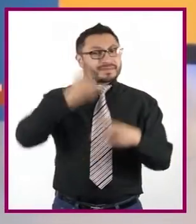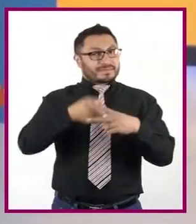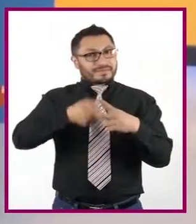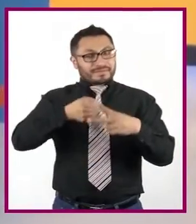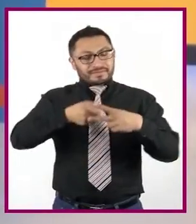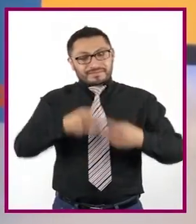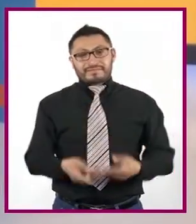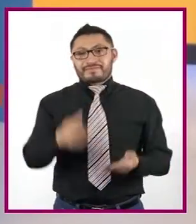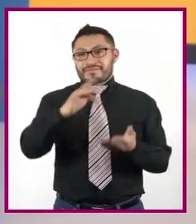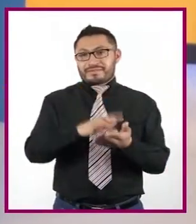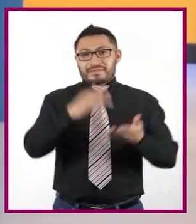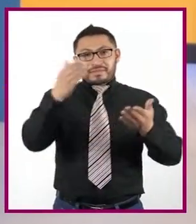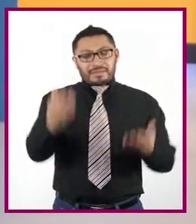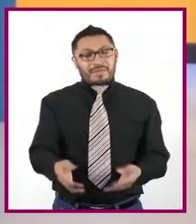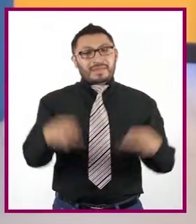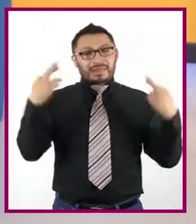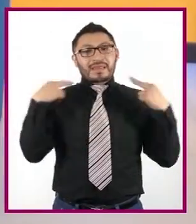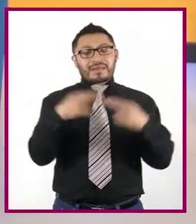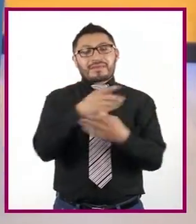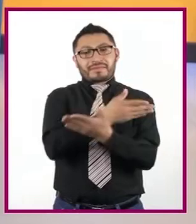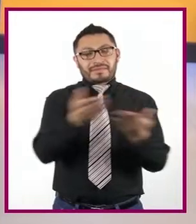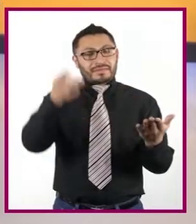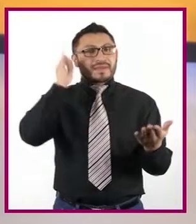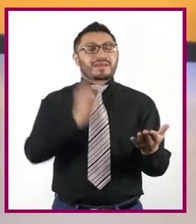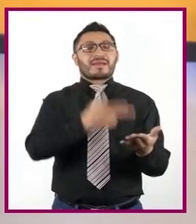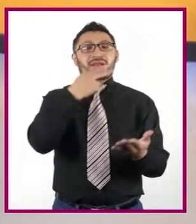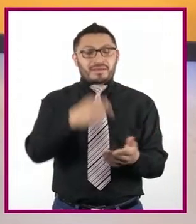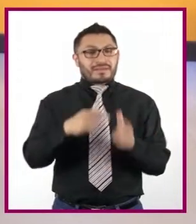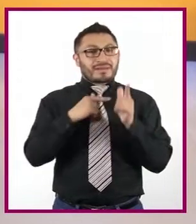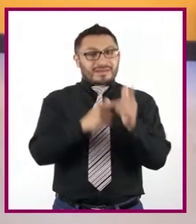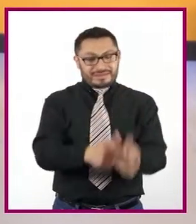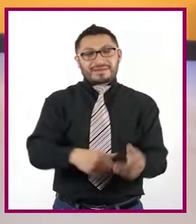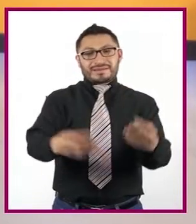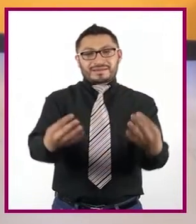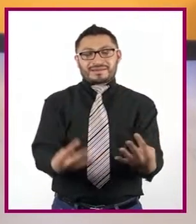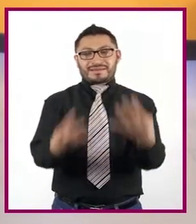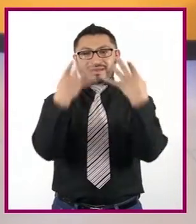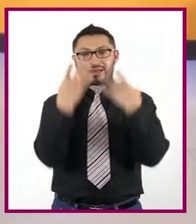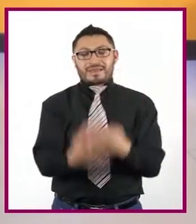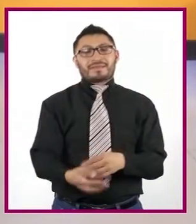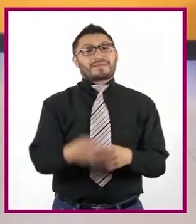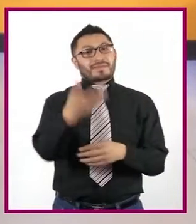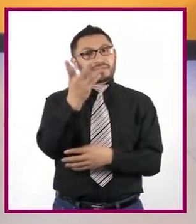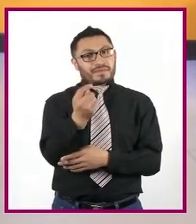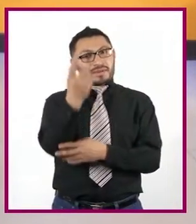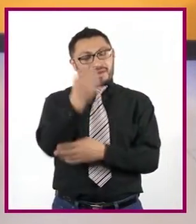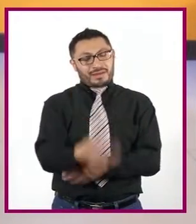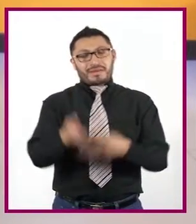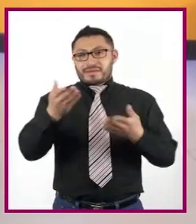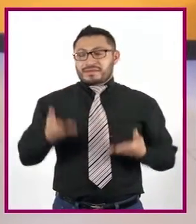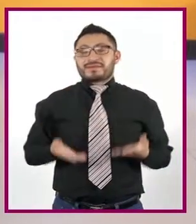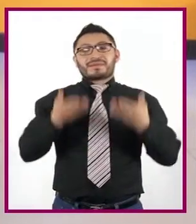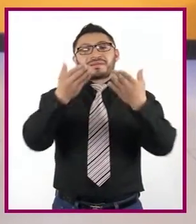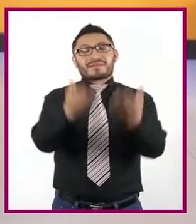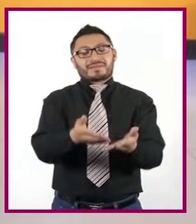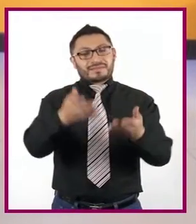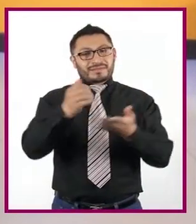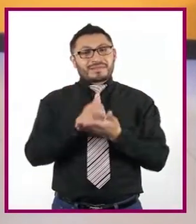matemáticas. Agradecemos a las maestras y maestros que siguen estas transmisiones y les brindan retroalimentación a